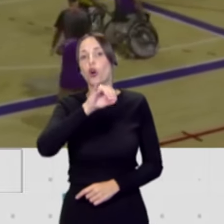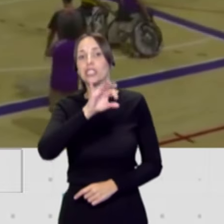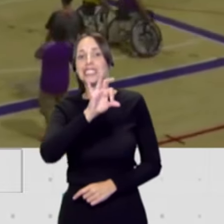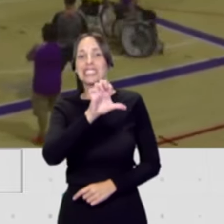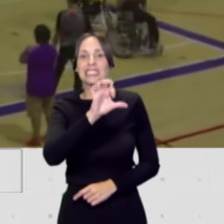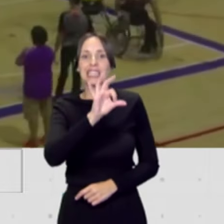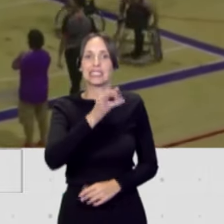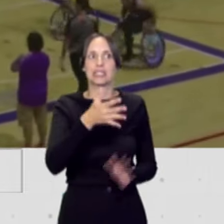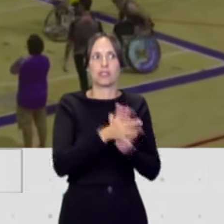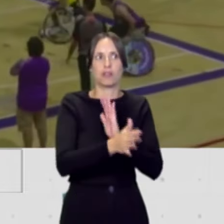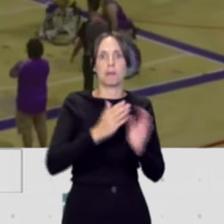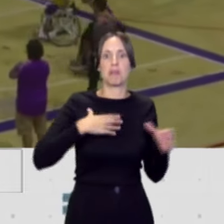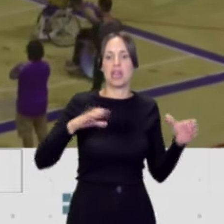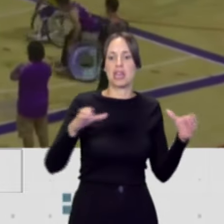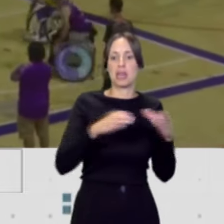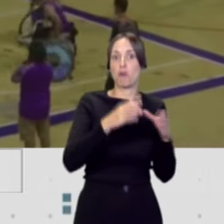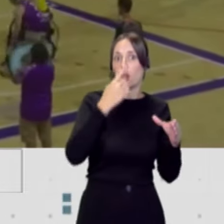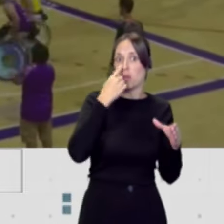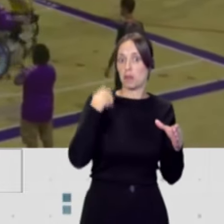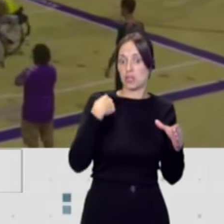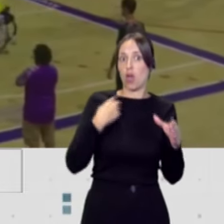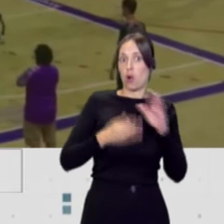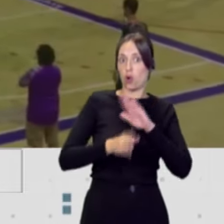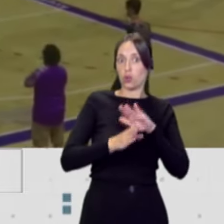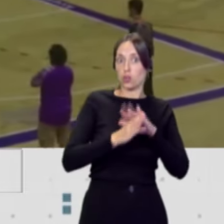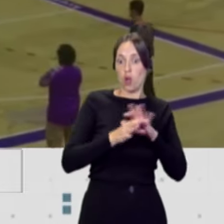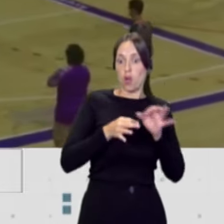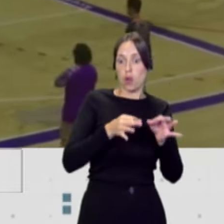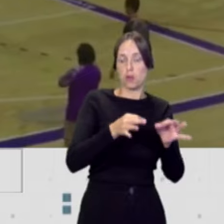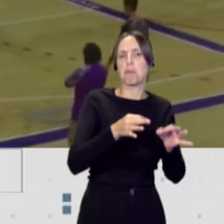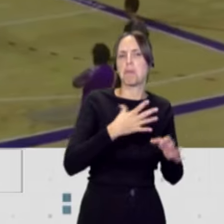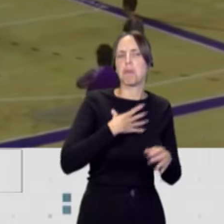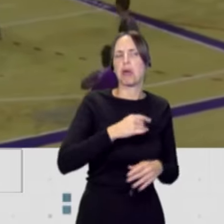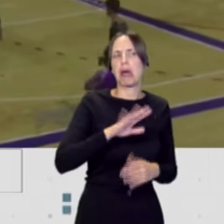con ese equipo podemos estar ahí entre los cuatro primeros.